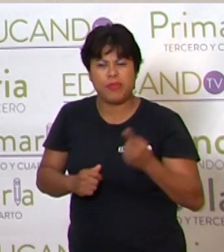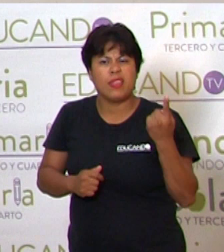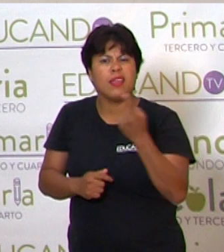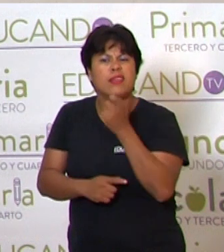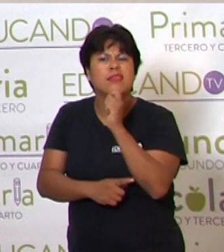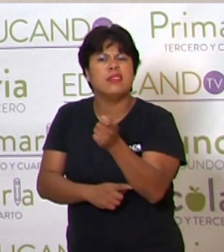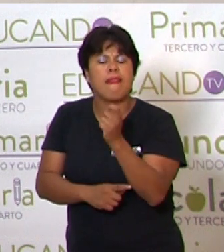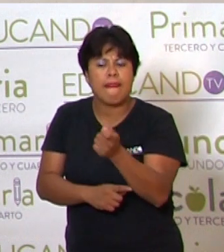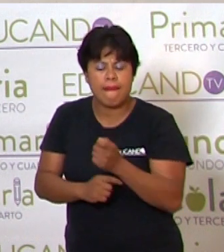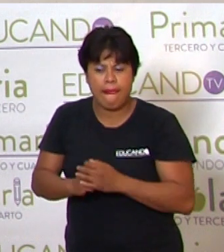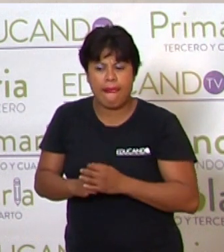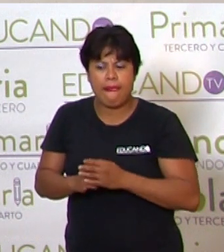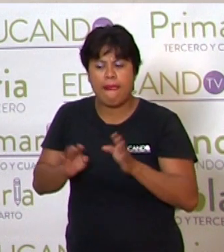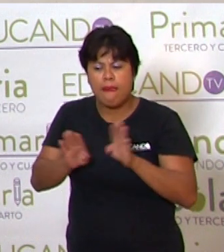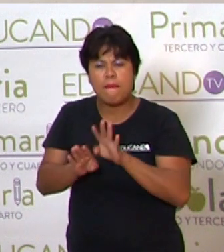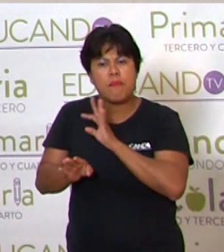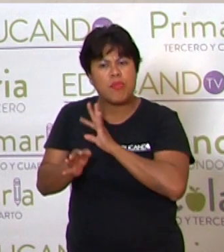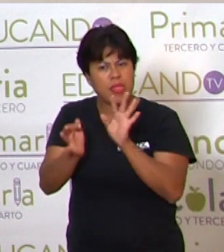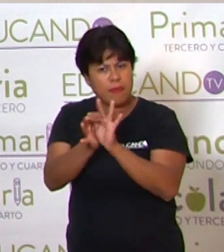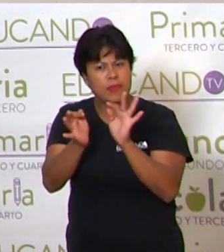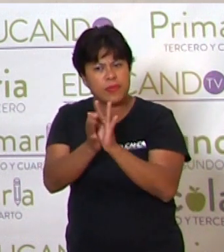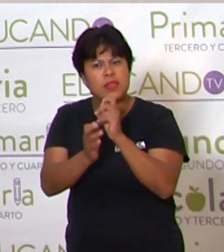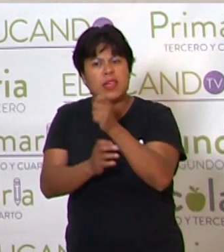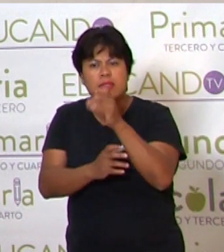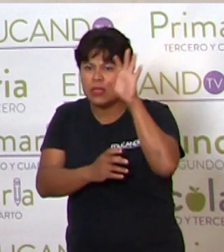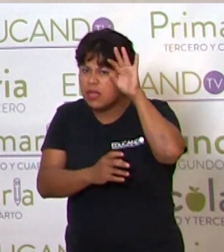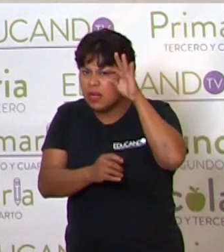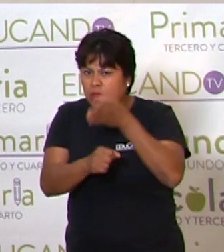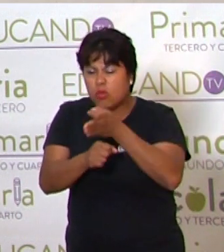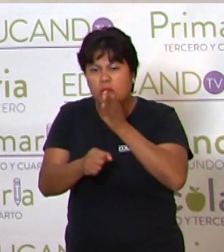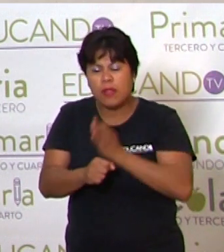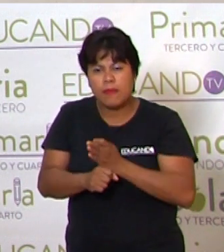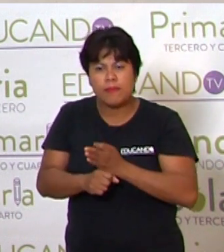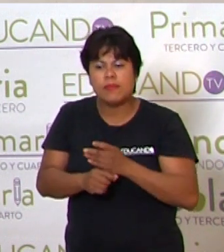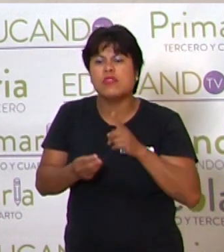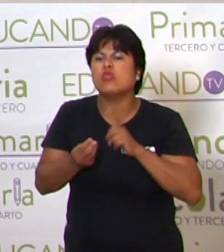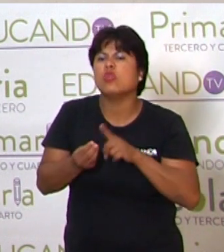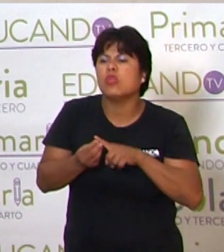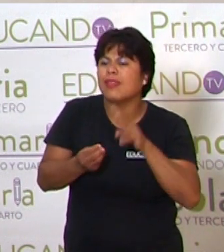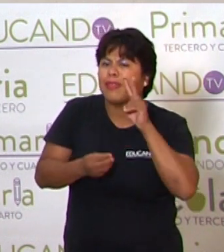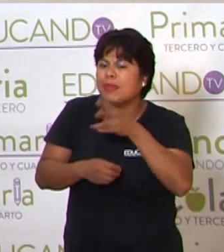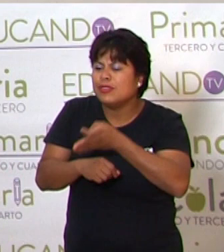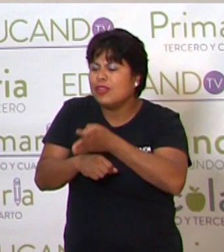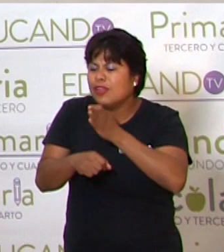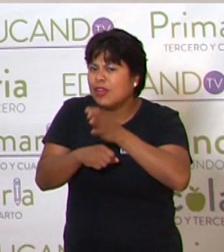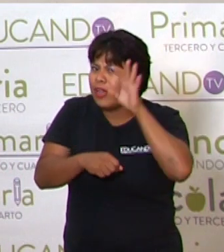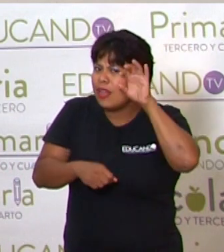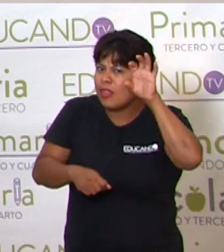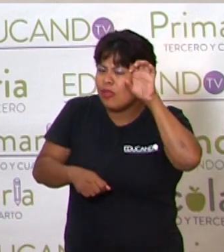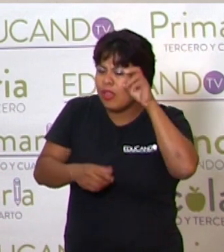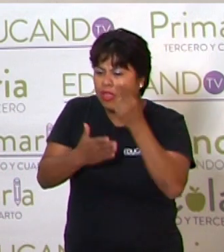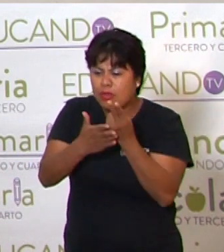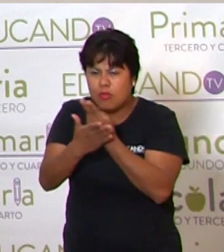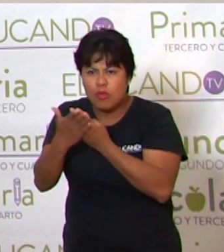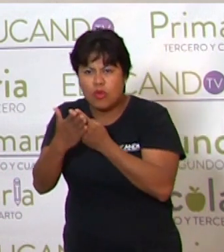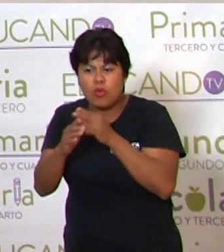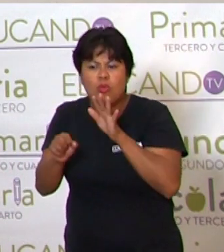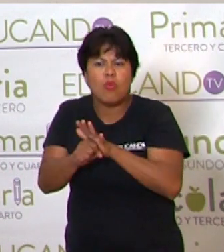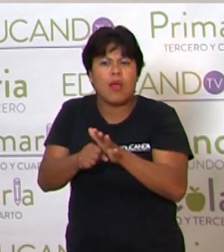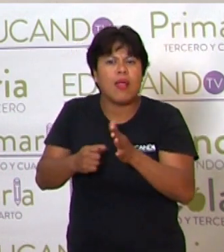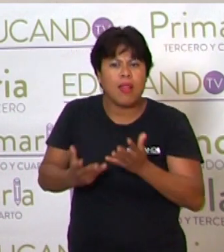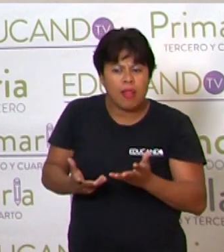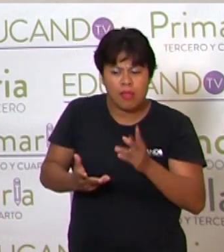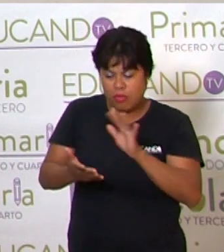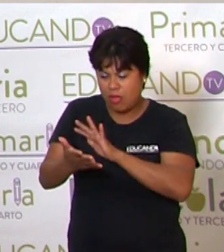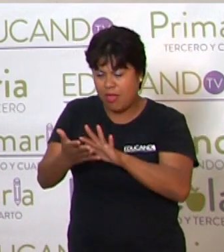significa? ¿Cómo podrían explicar ustedes qué es la caricatura? ¿En dónde han visto caricaturas? ¿De qué tipo? ¿Han